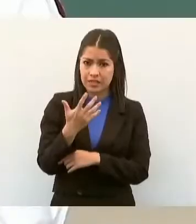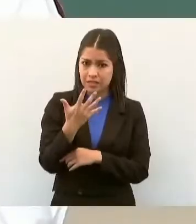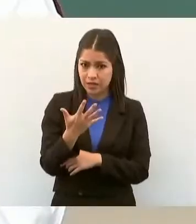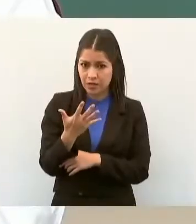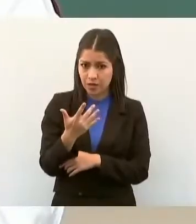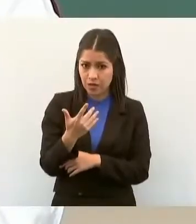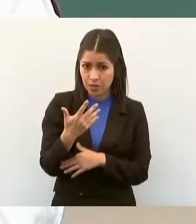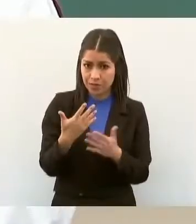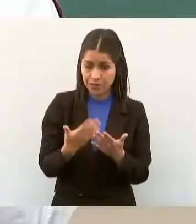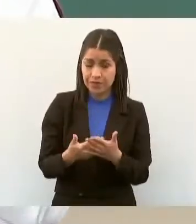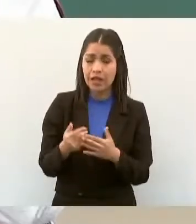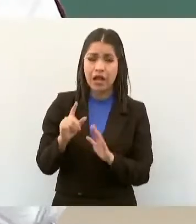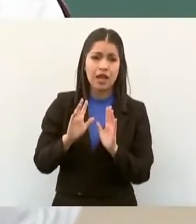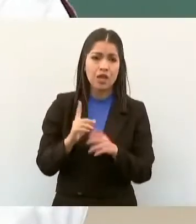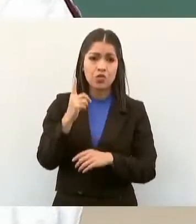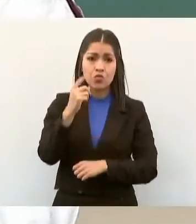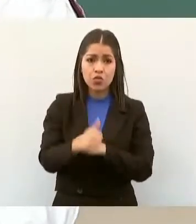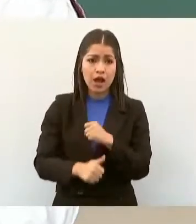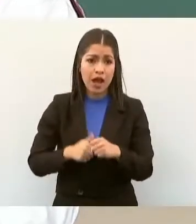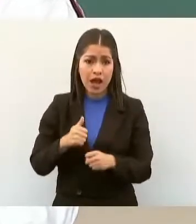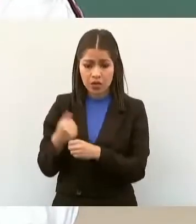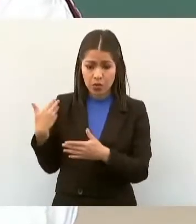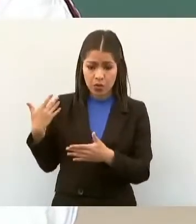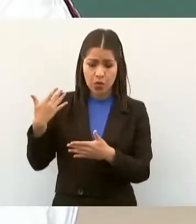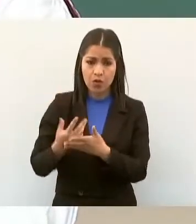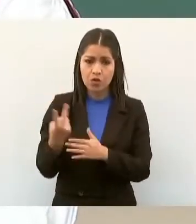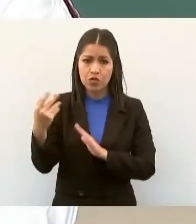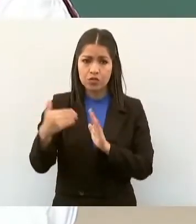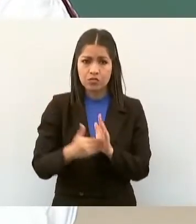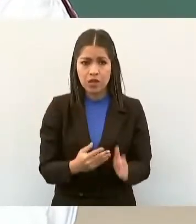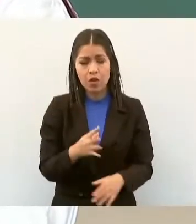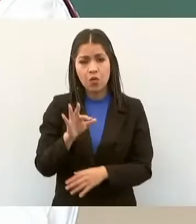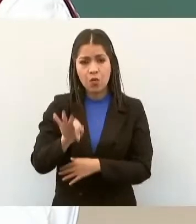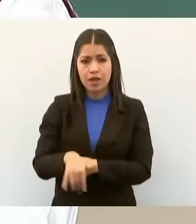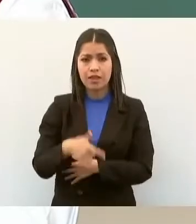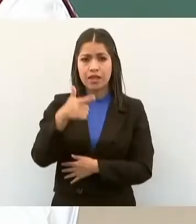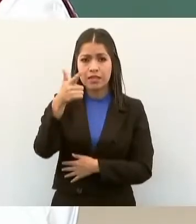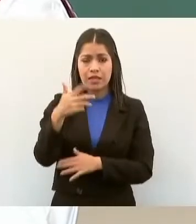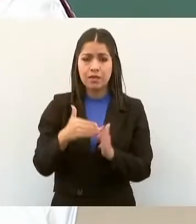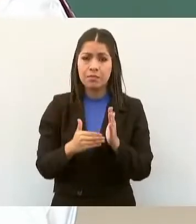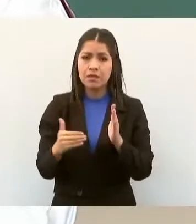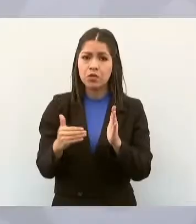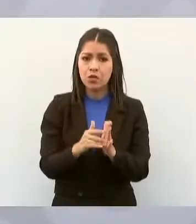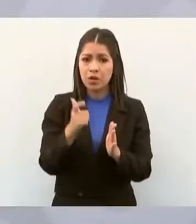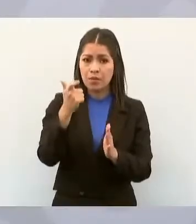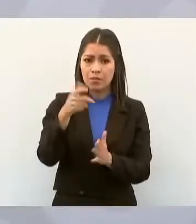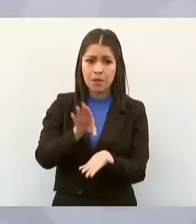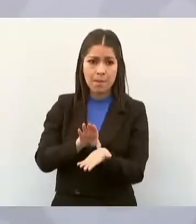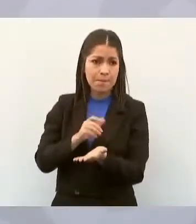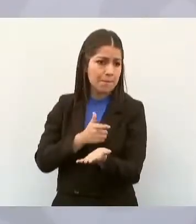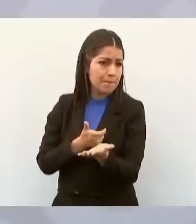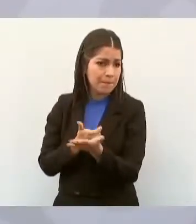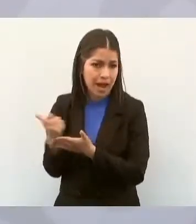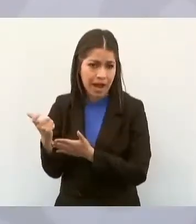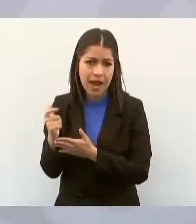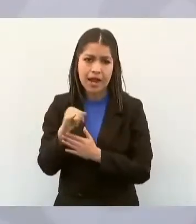decir, hemos pagado en un año 2.047 millones de pesos al IMSS.